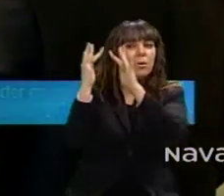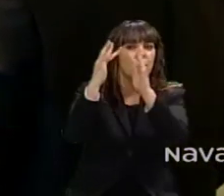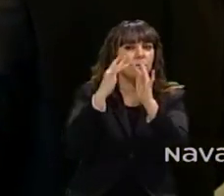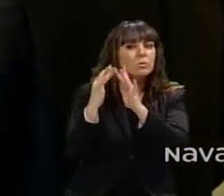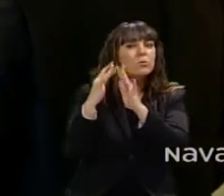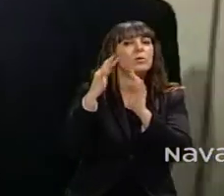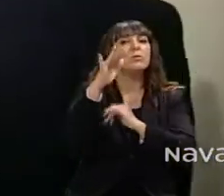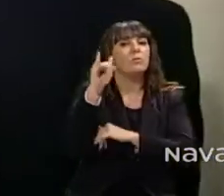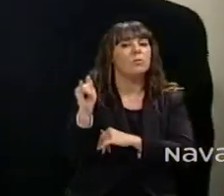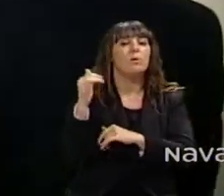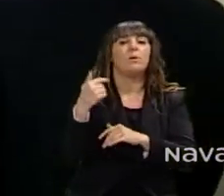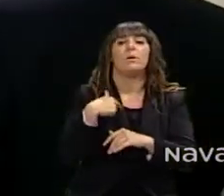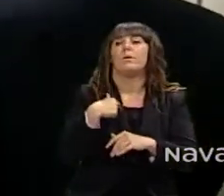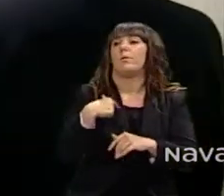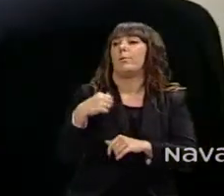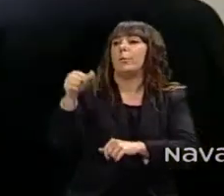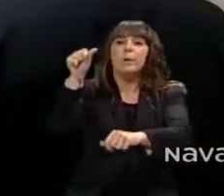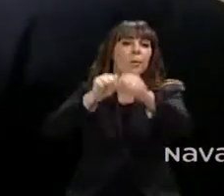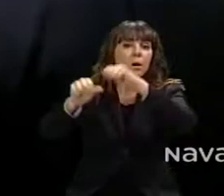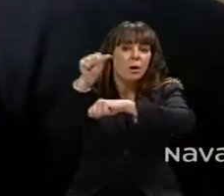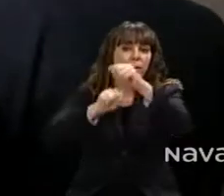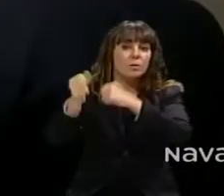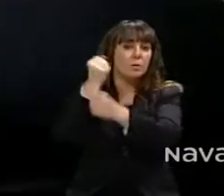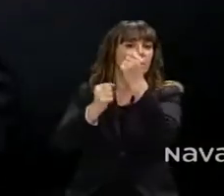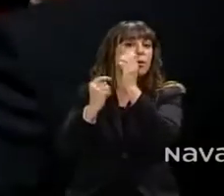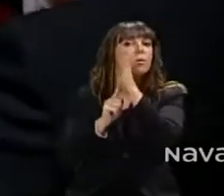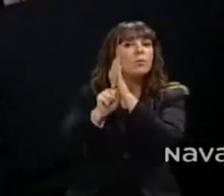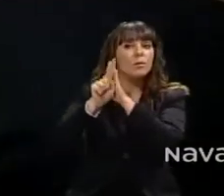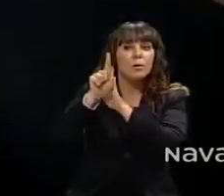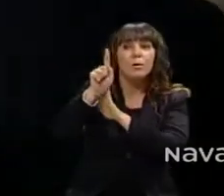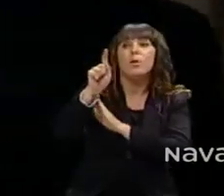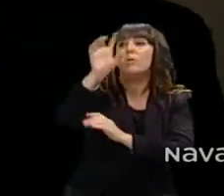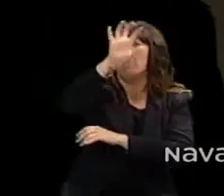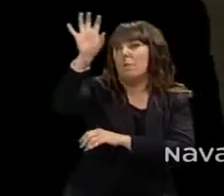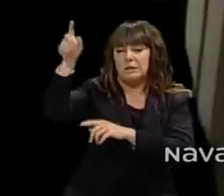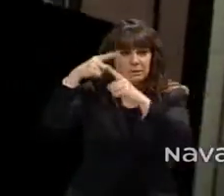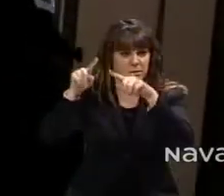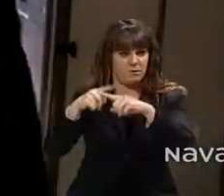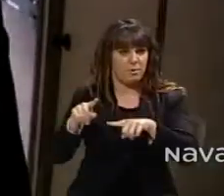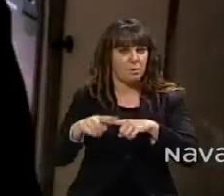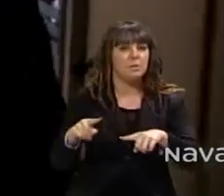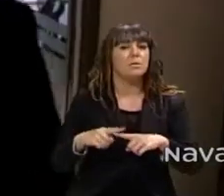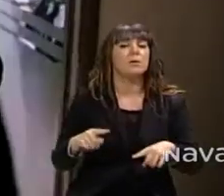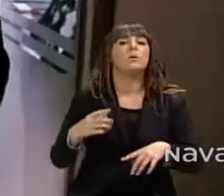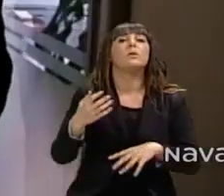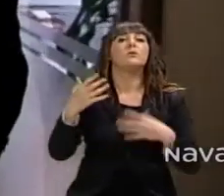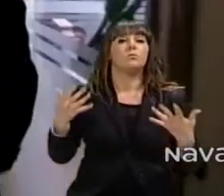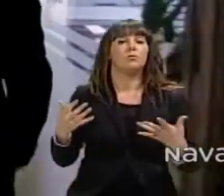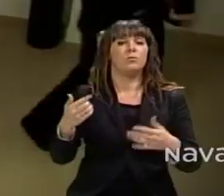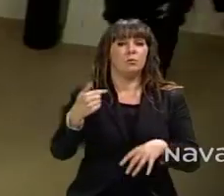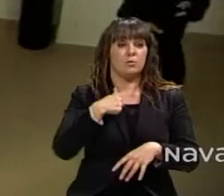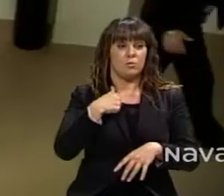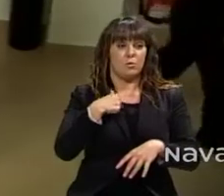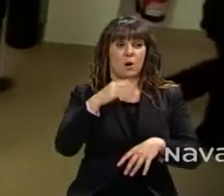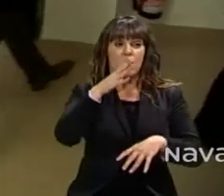de asociaciones de desarrollo económico de varios estados. Y por eso hoy estamos aquí en